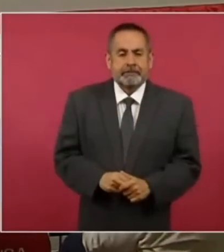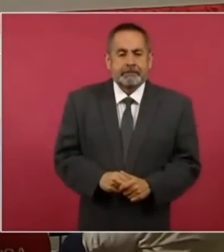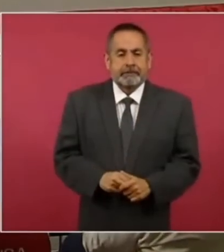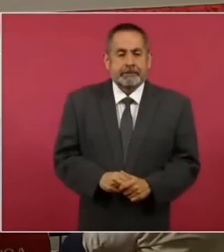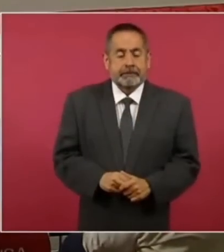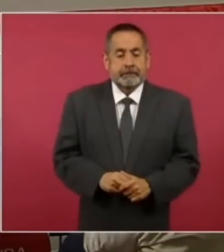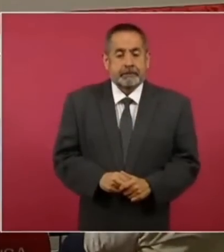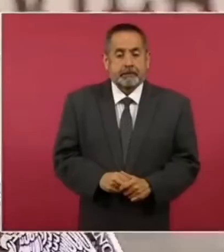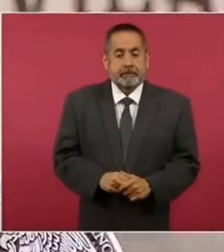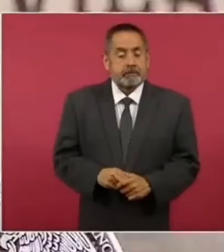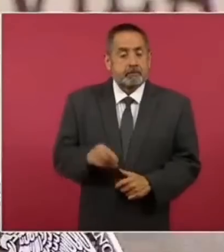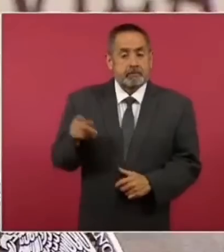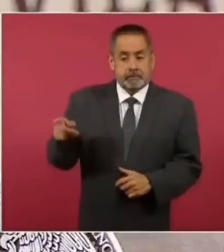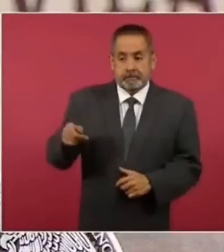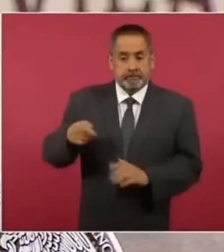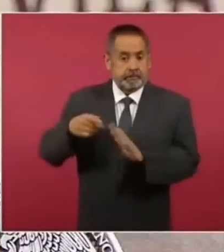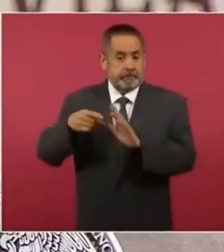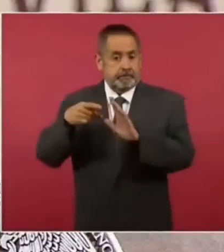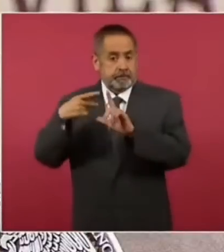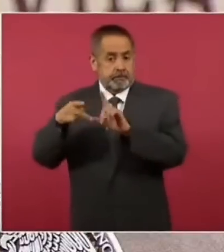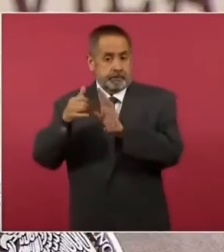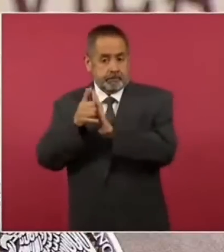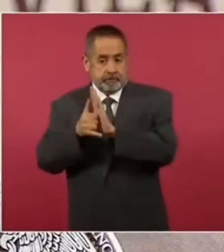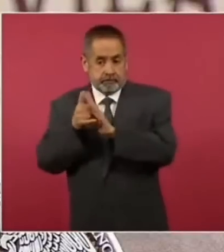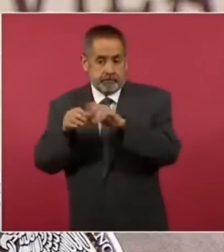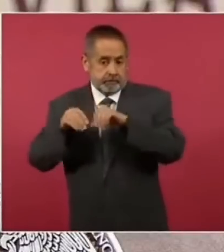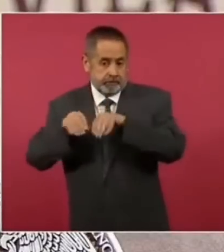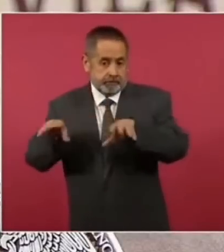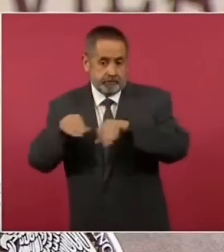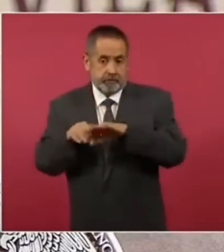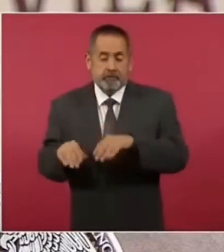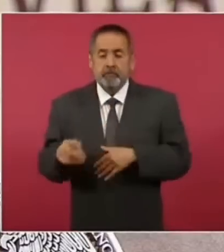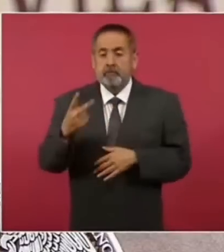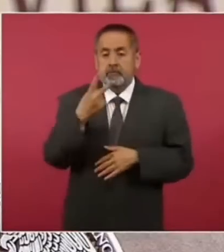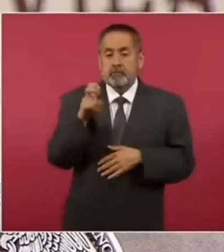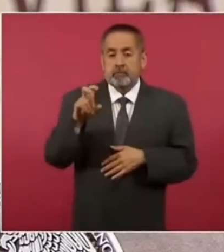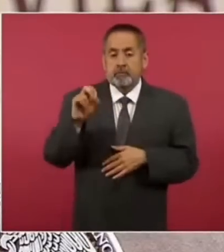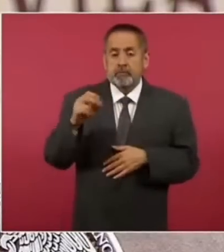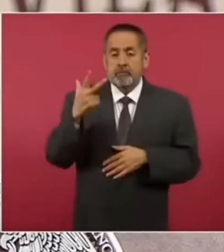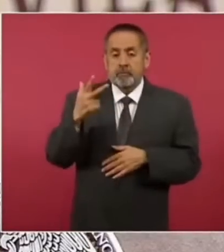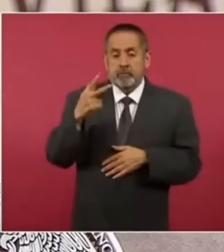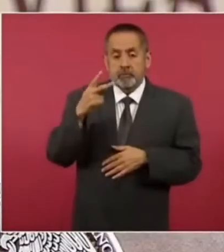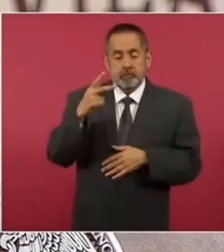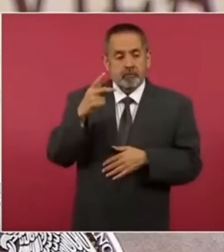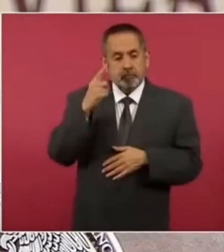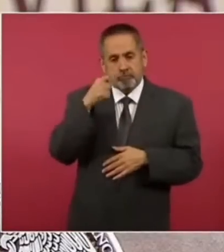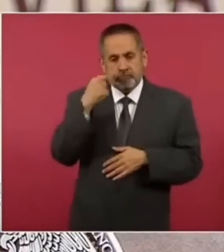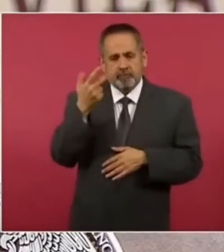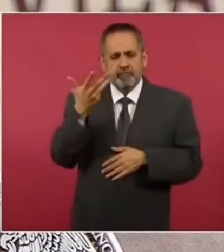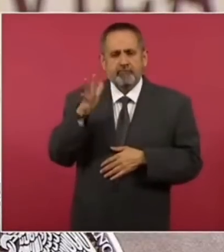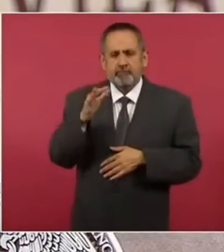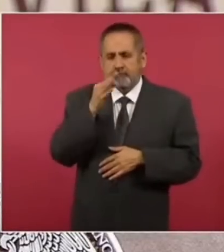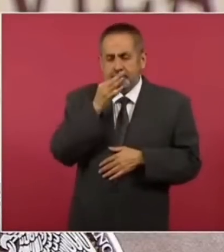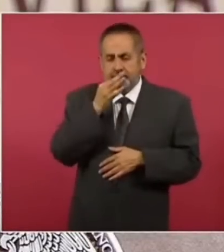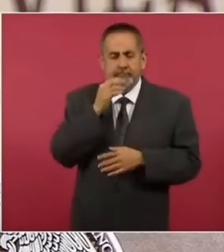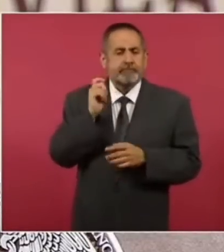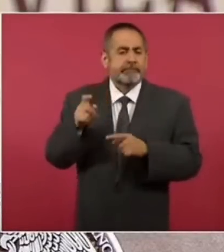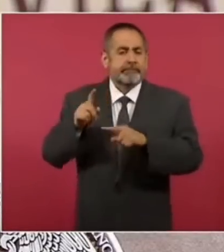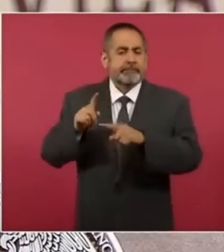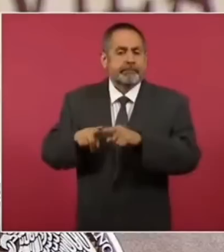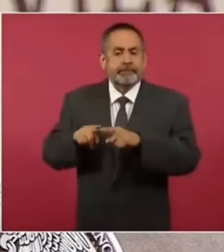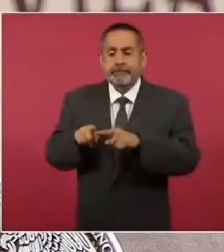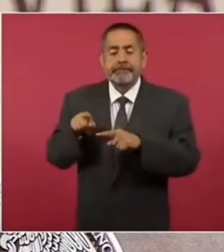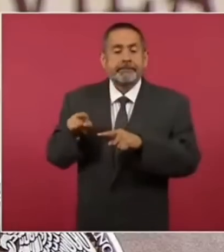El canal del presidente transmitió 208 horas, 10 minutos durante